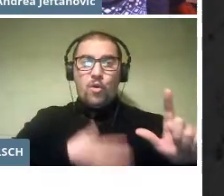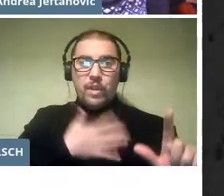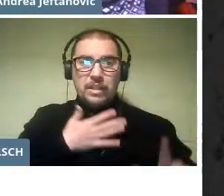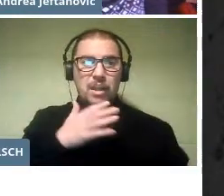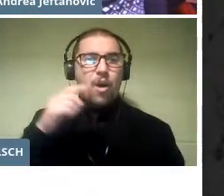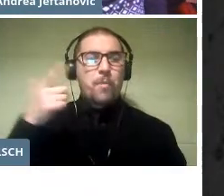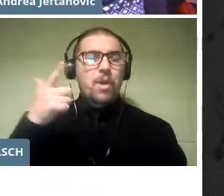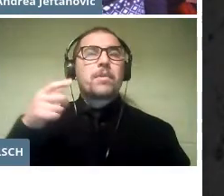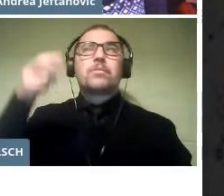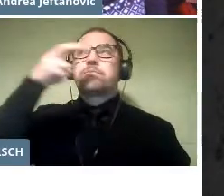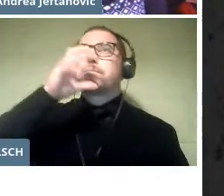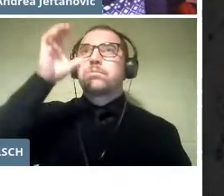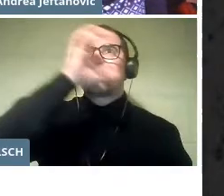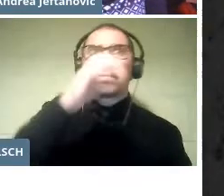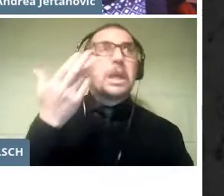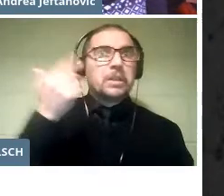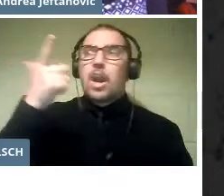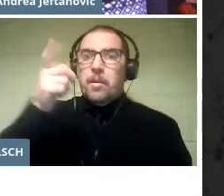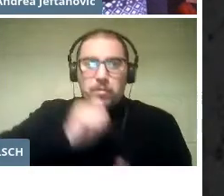lápiz.